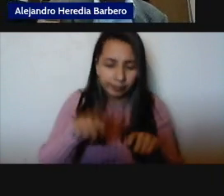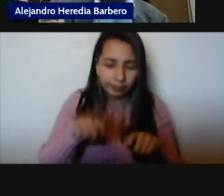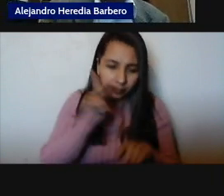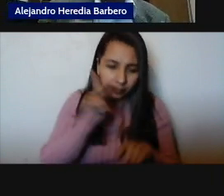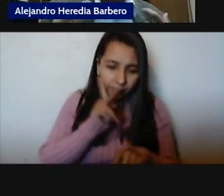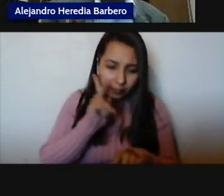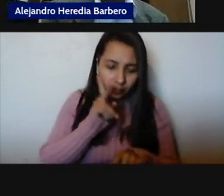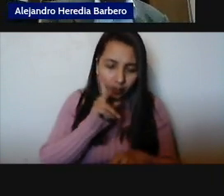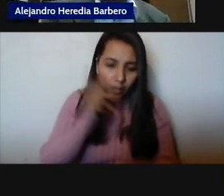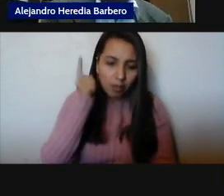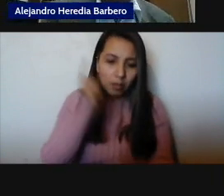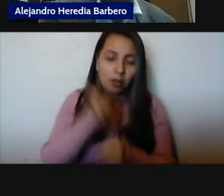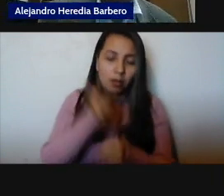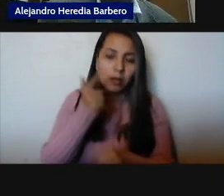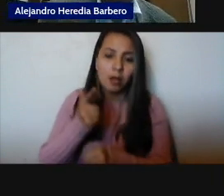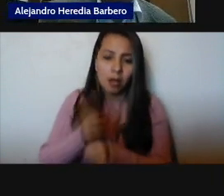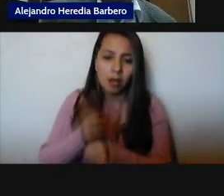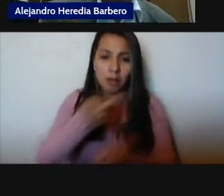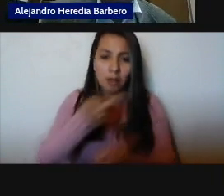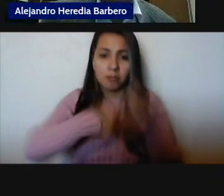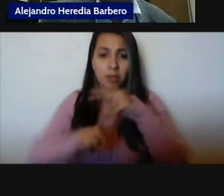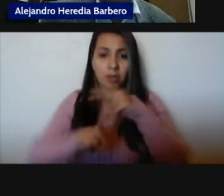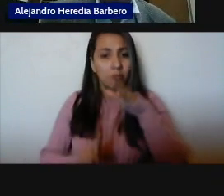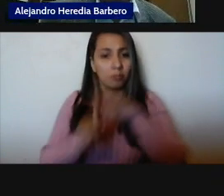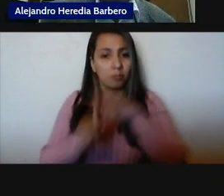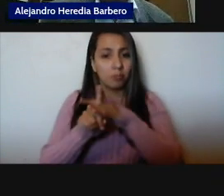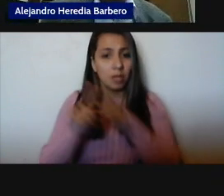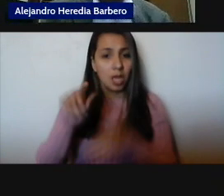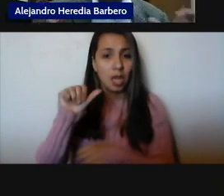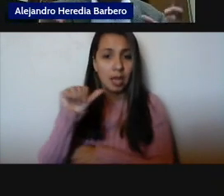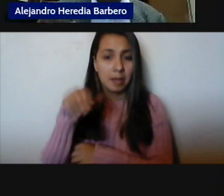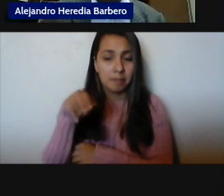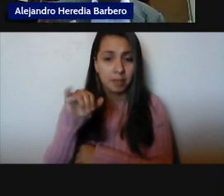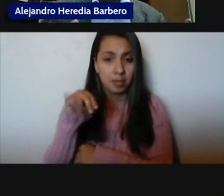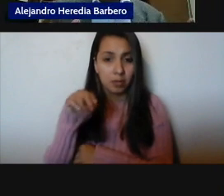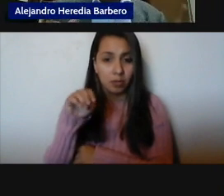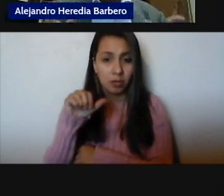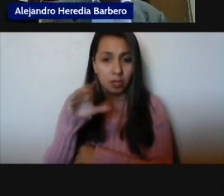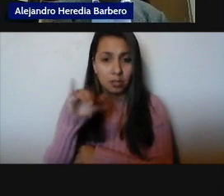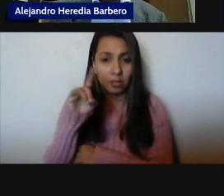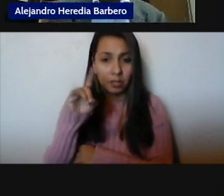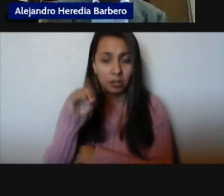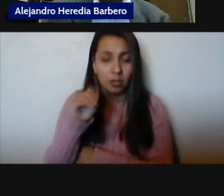la toma de muestras identifican ya aminoácidos. Esto quiere decir